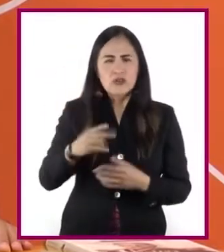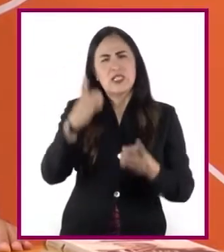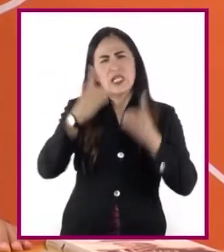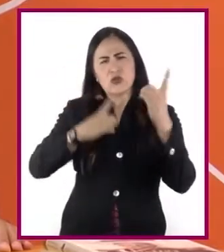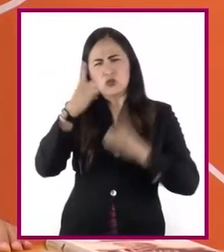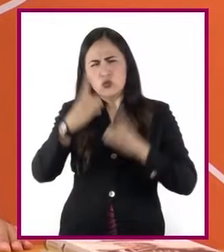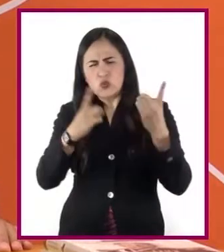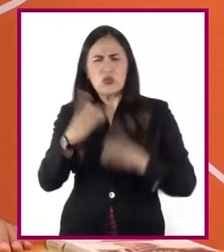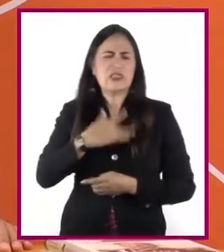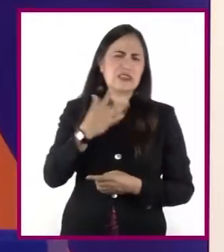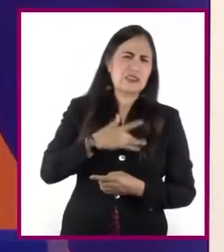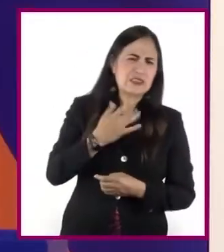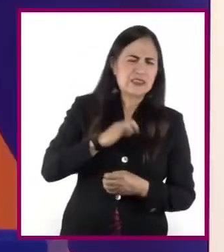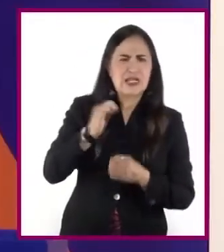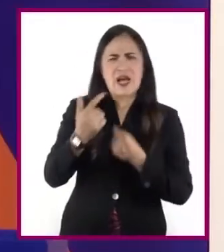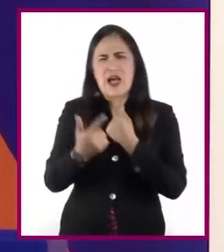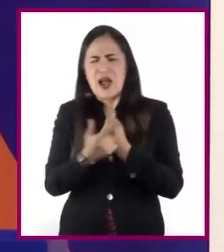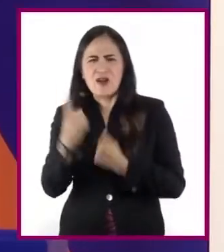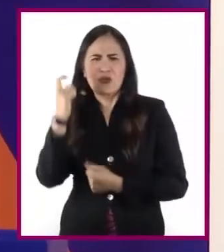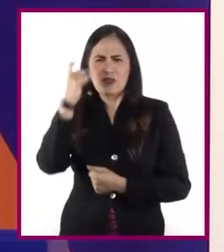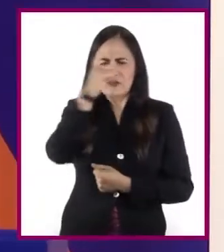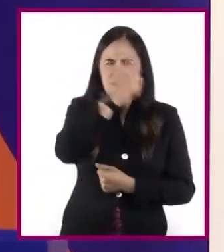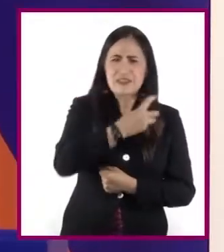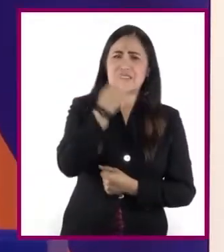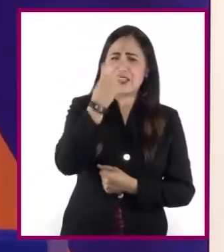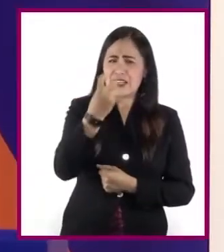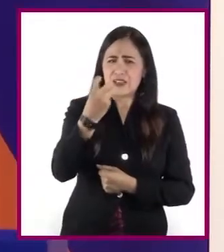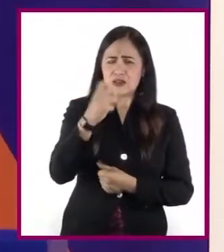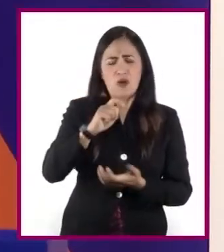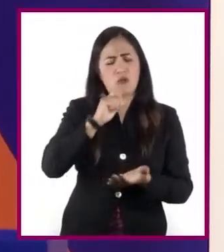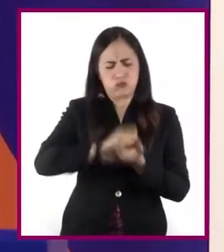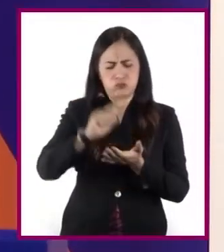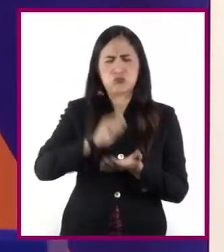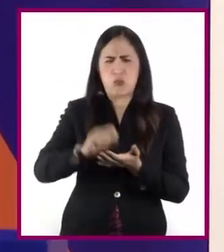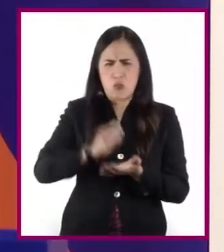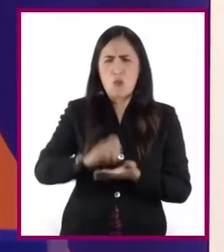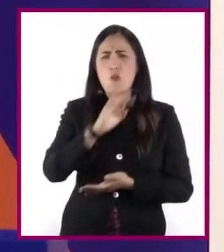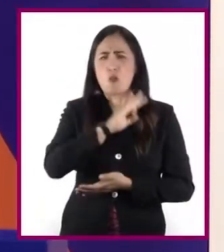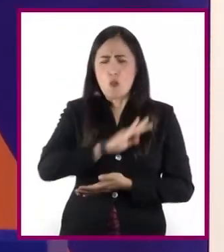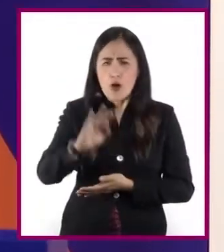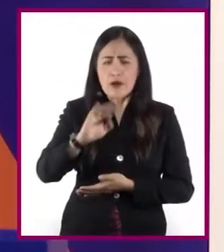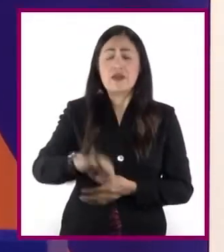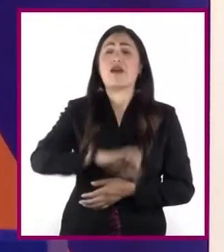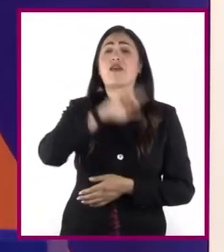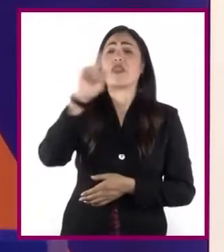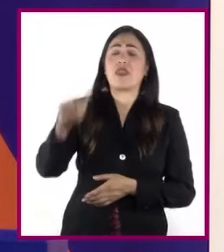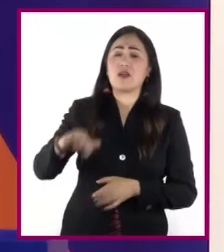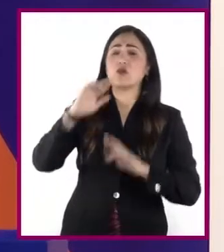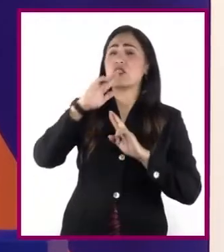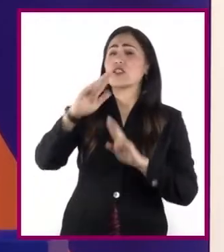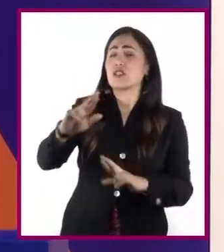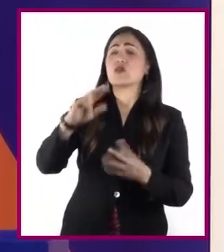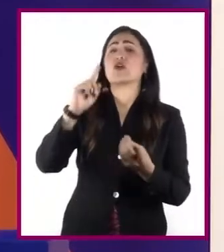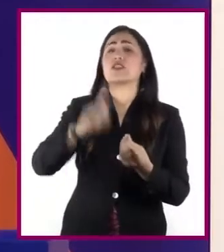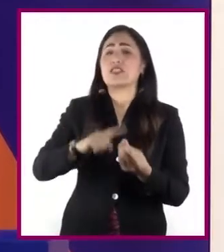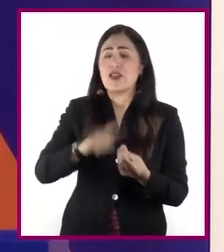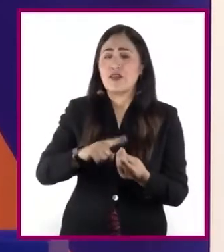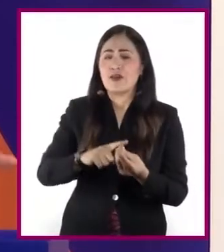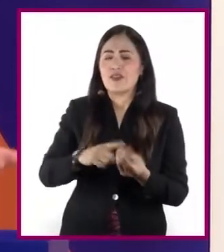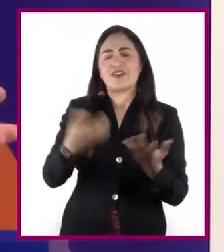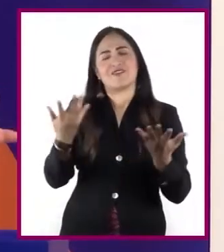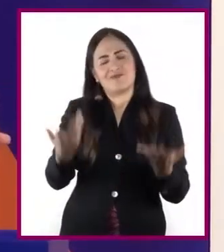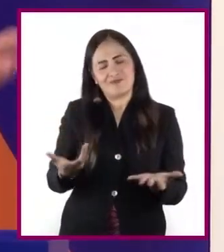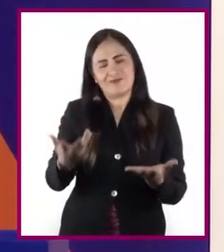las dudas, inquietudes o dificultades que surjan al resolver los planteamientos, pues muchas de estas las podrán resolver al momento